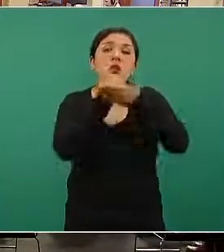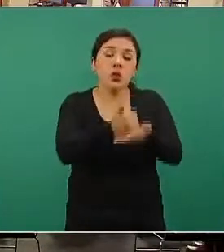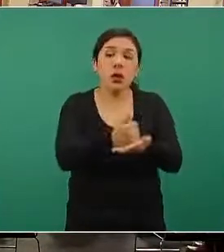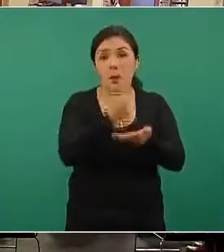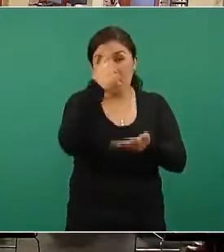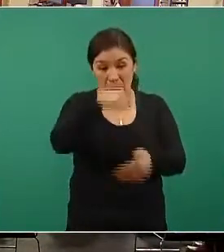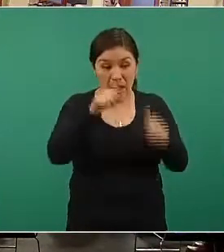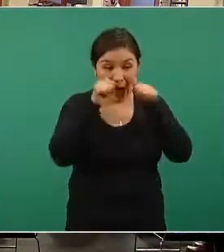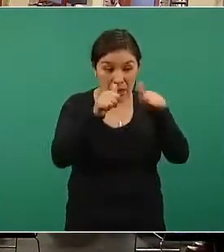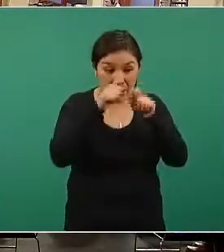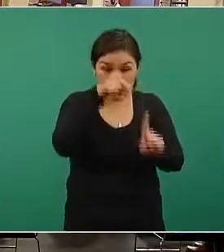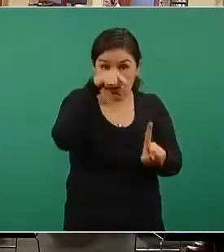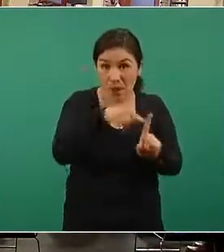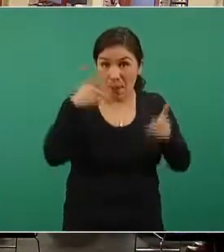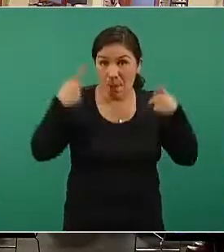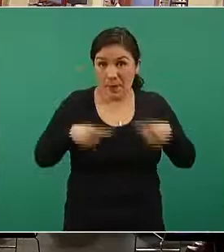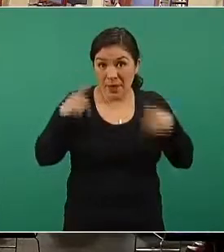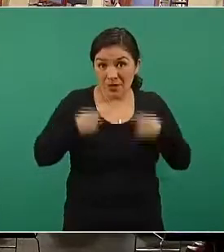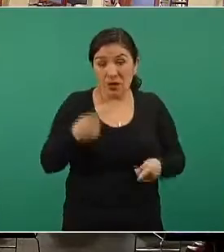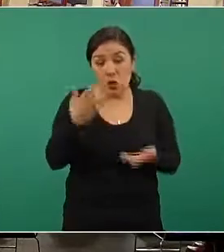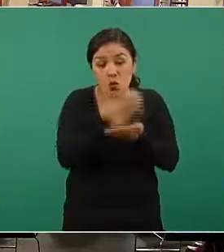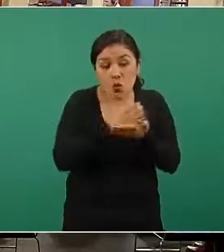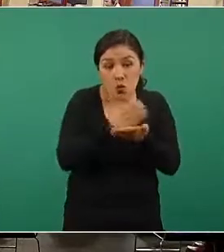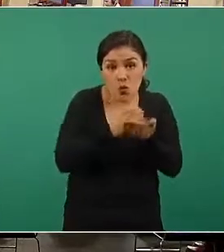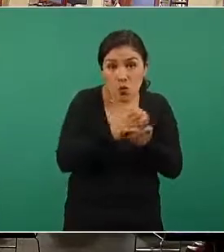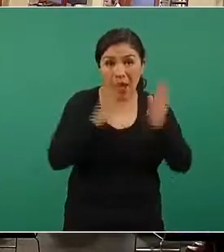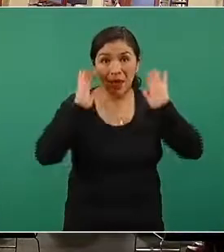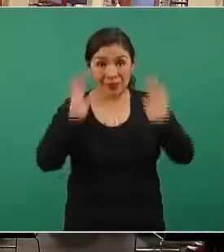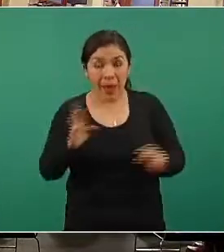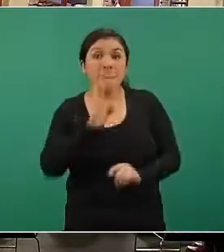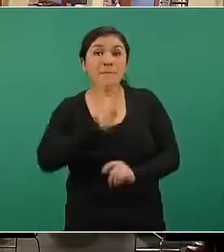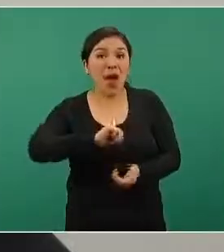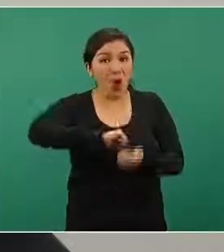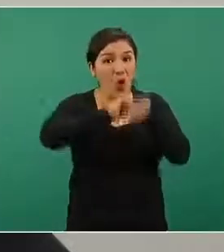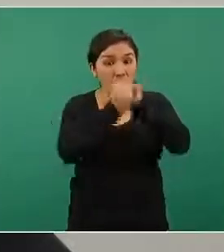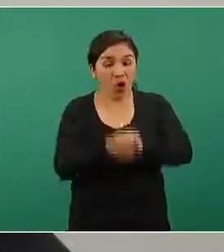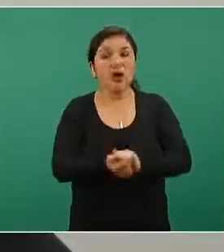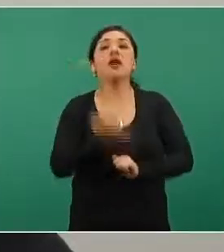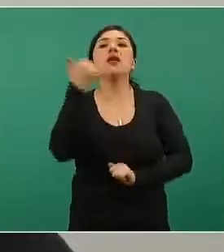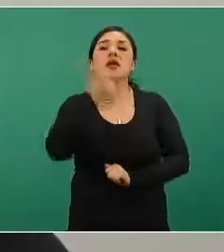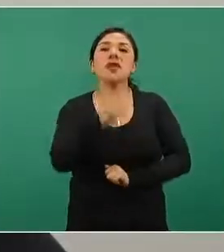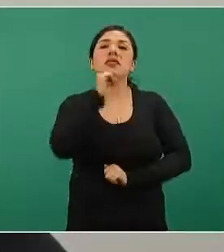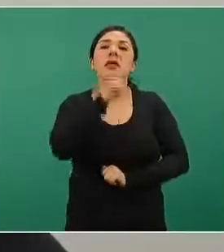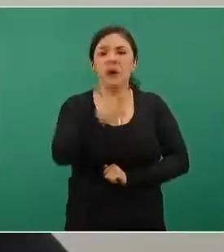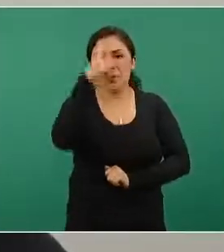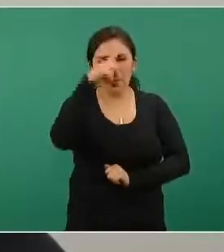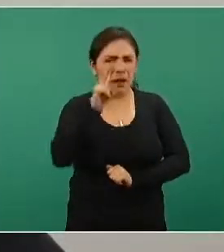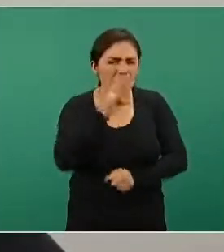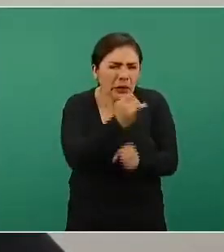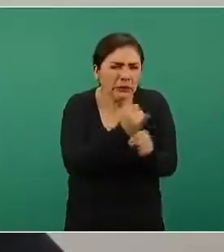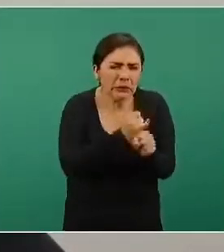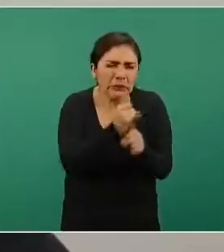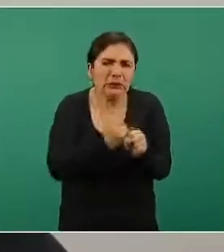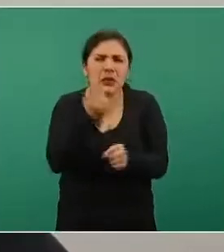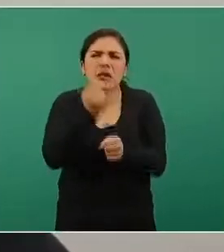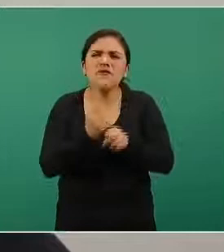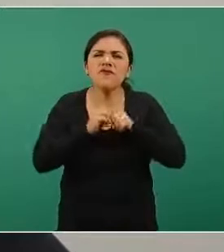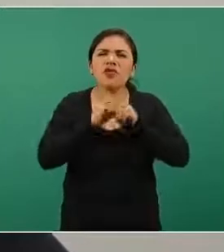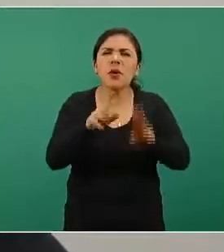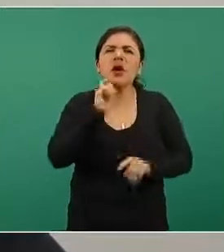a la atención de la persona y que ésta se recupere y egrese por mejoría, sino también a la información que se genera para